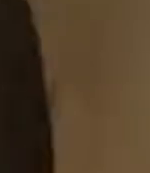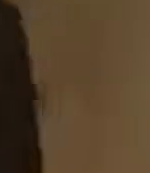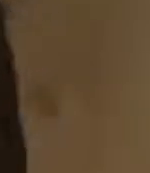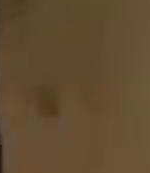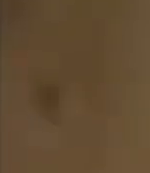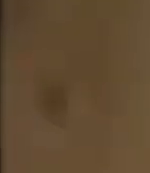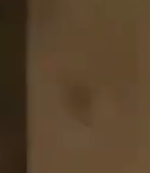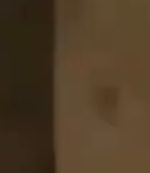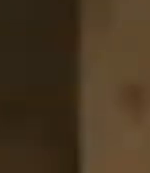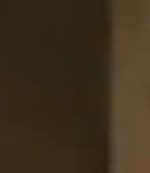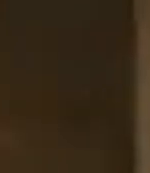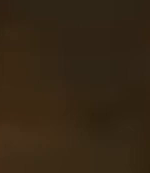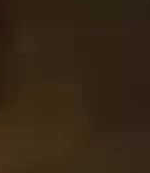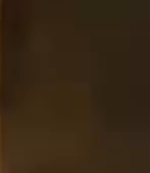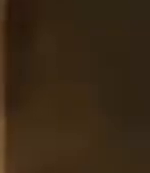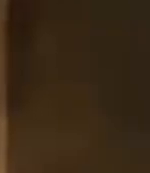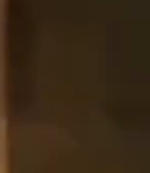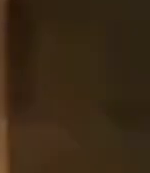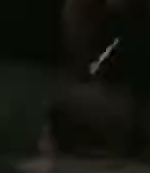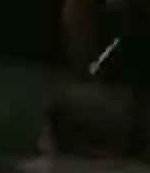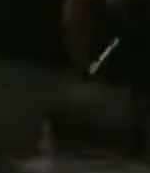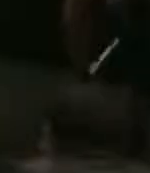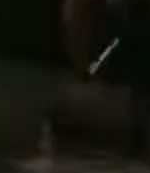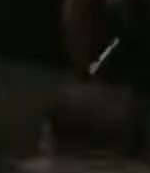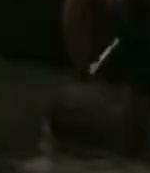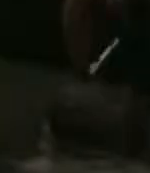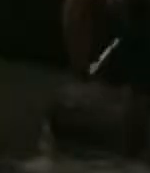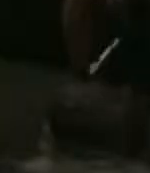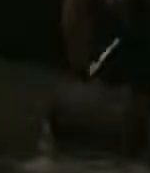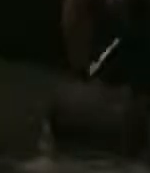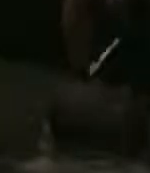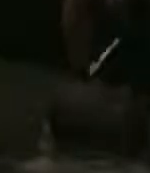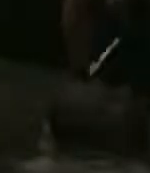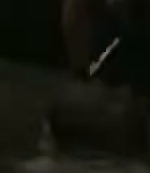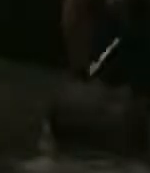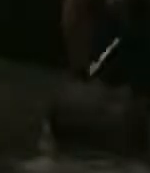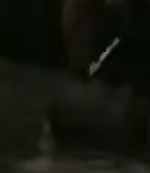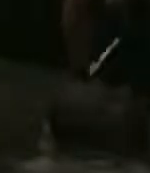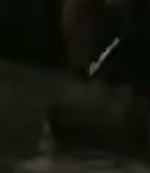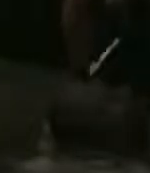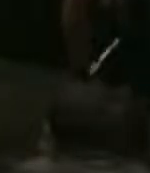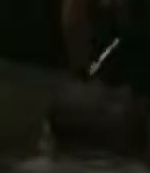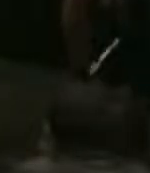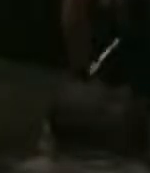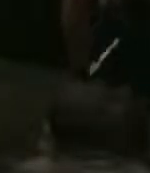extraña razón de ser la atmósfera